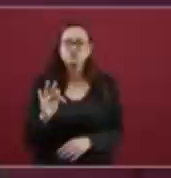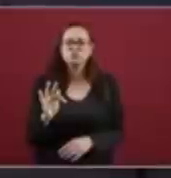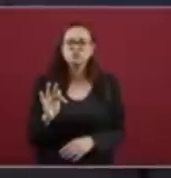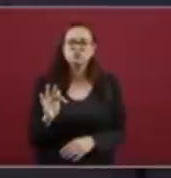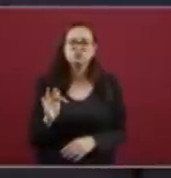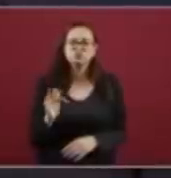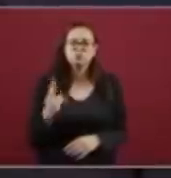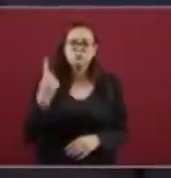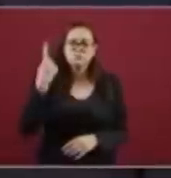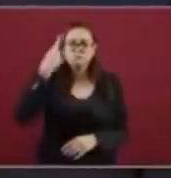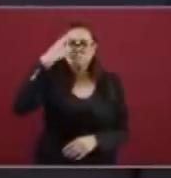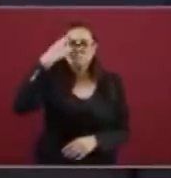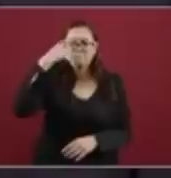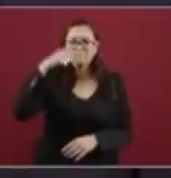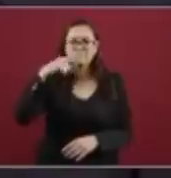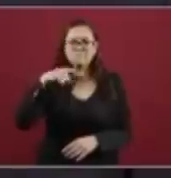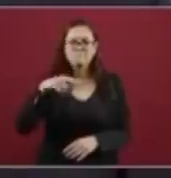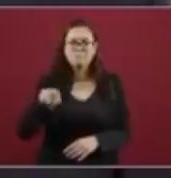para